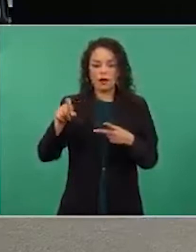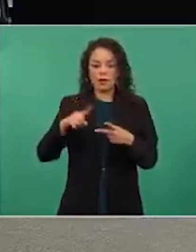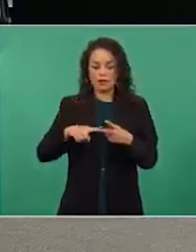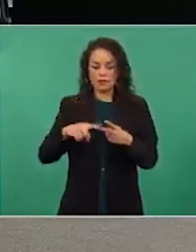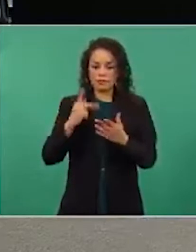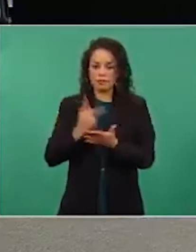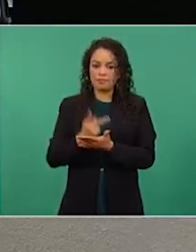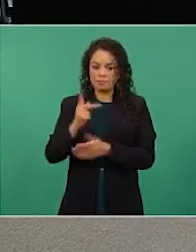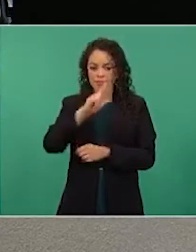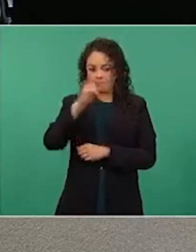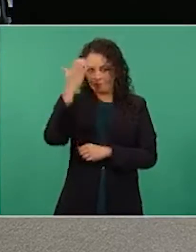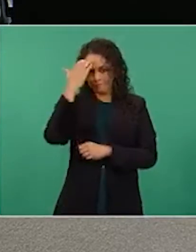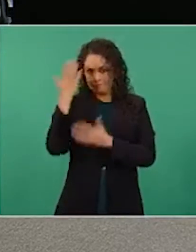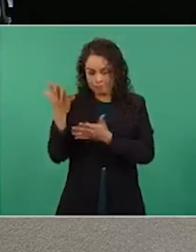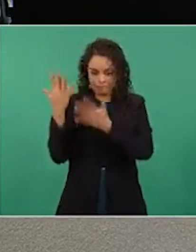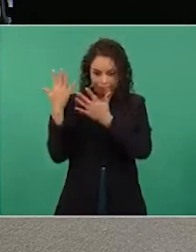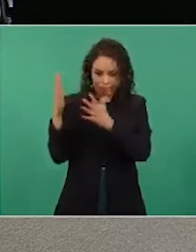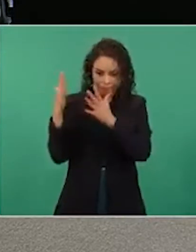merecido reconocimiento